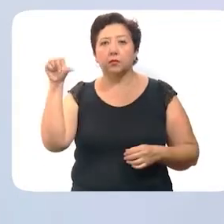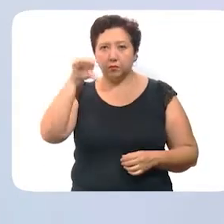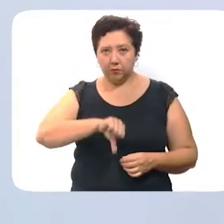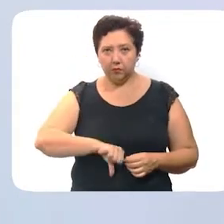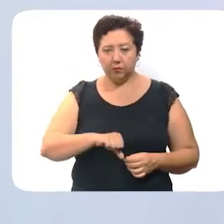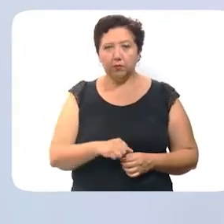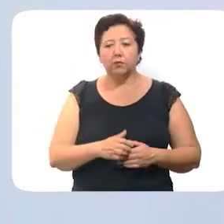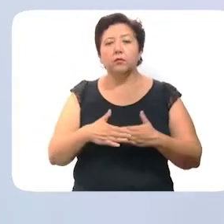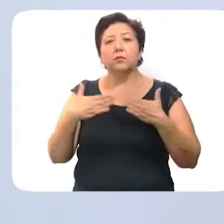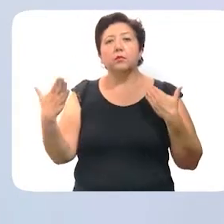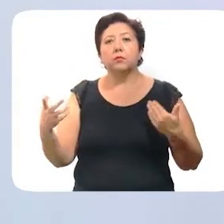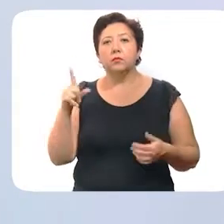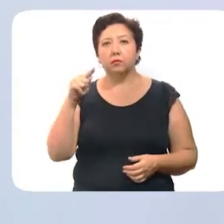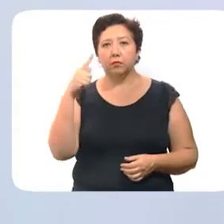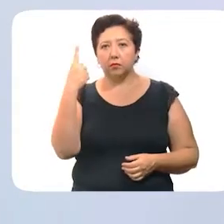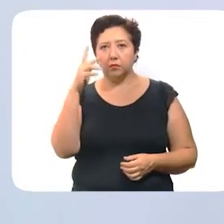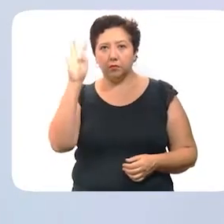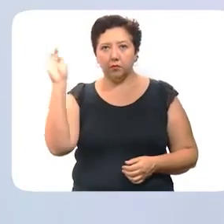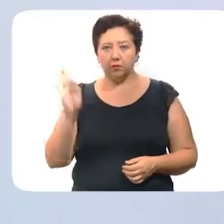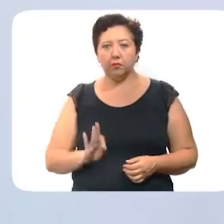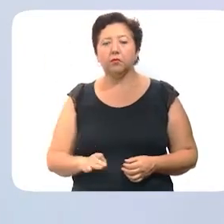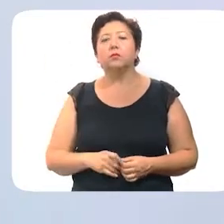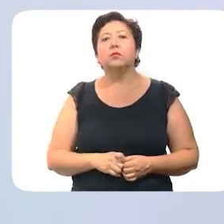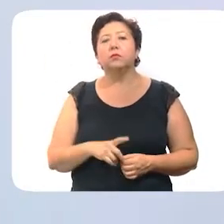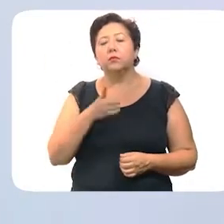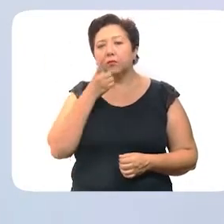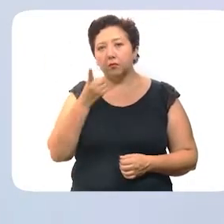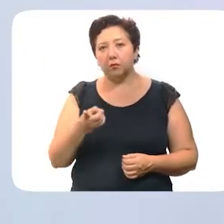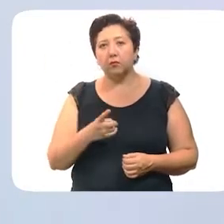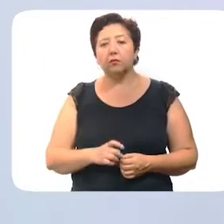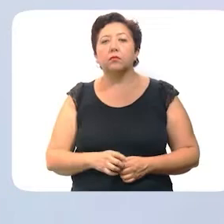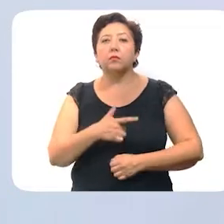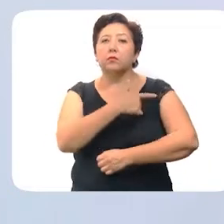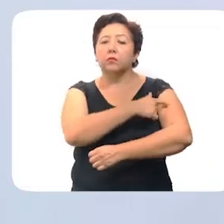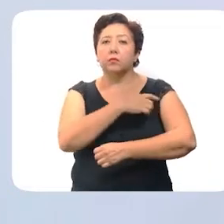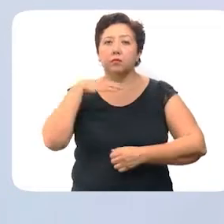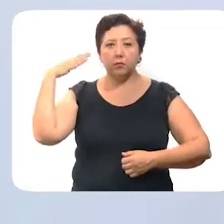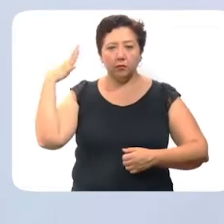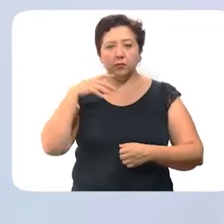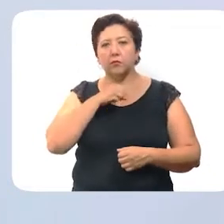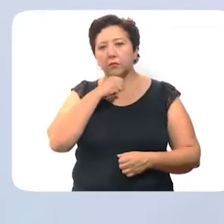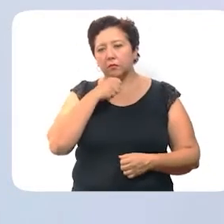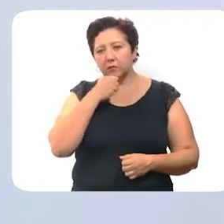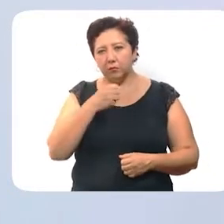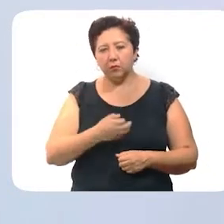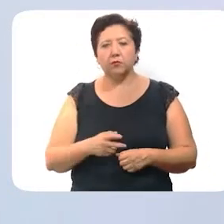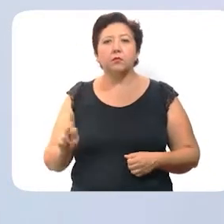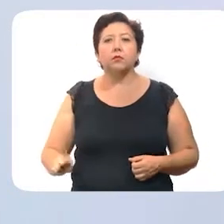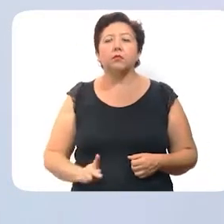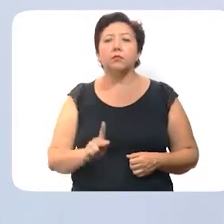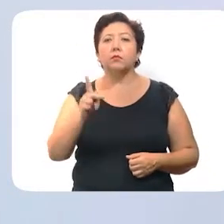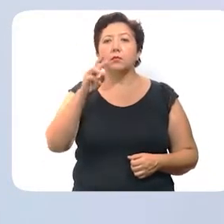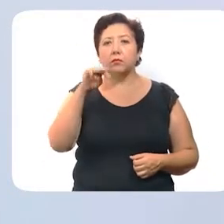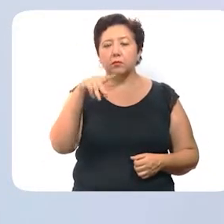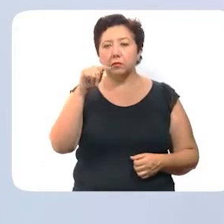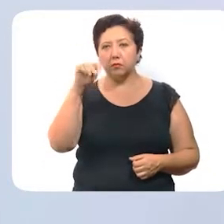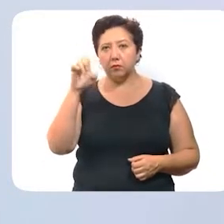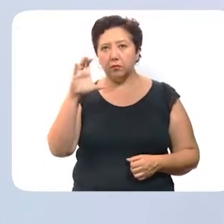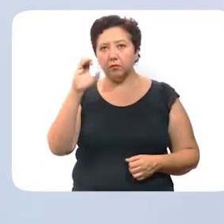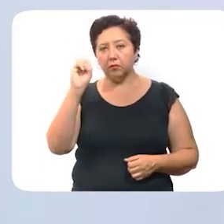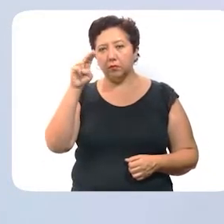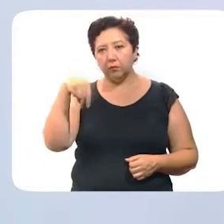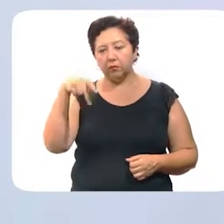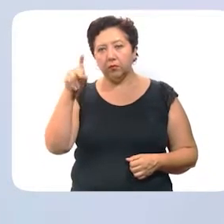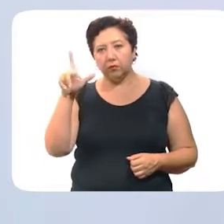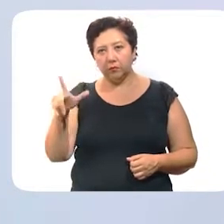hoy, el avance es del 71%. Se está vacunando adultos mayores en los municipios de Valladolid, Motul y